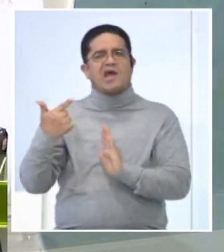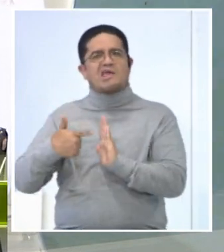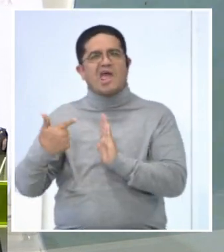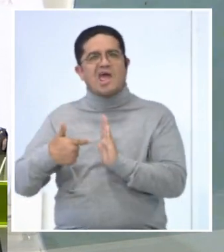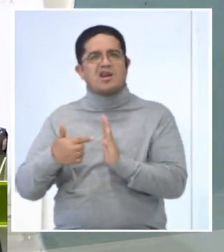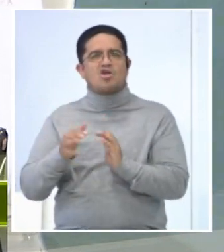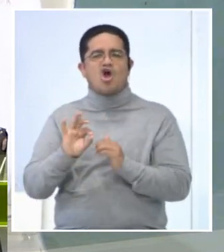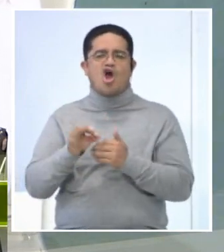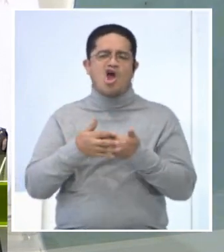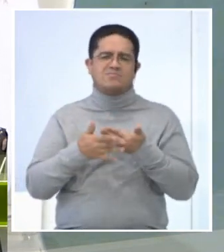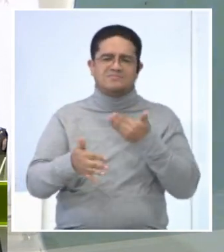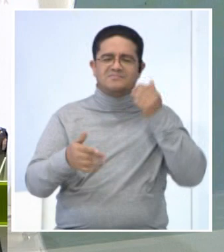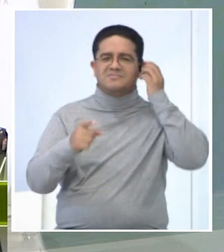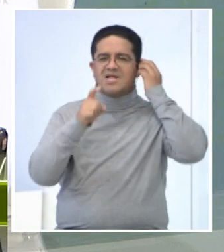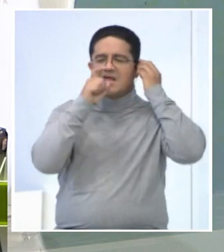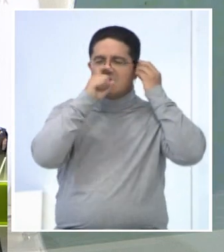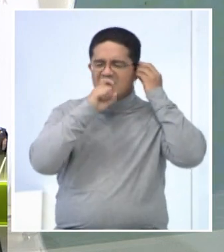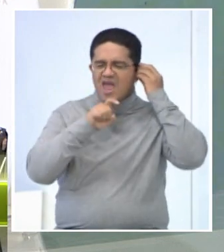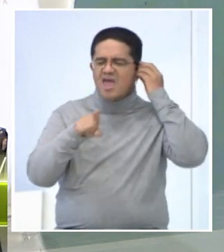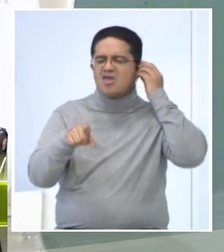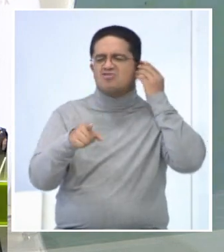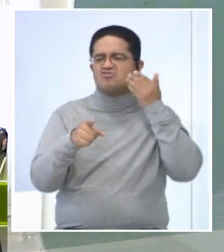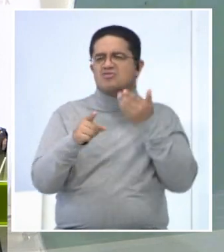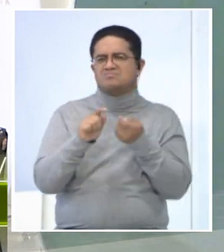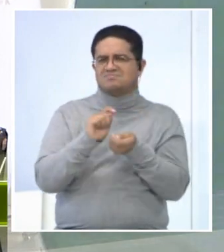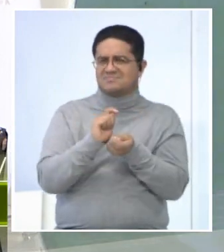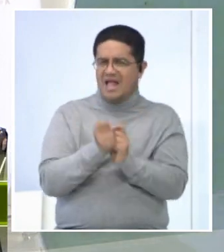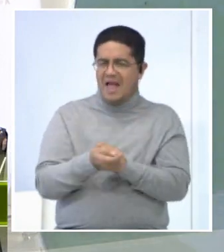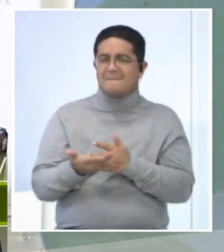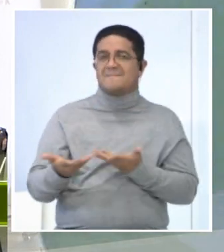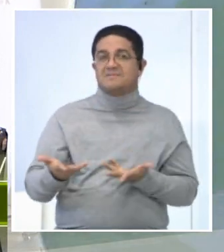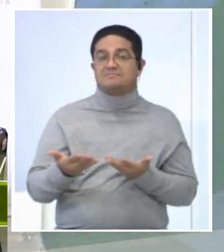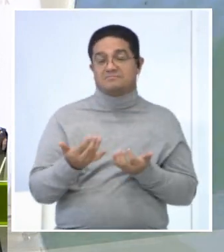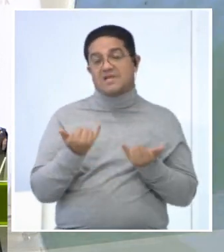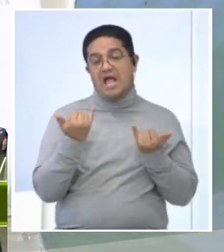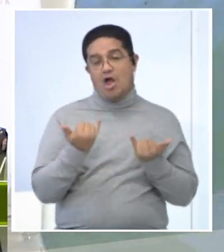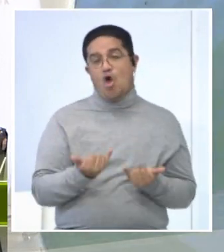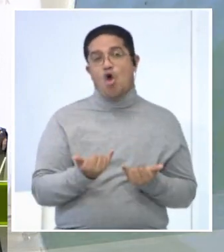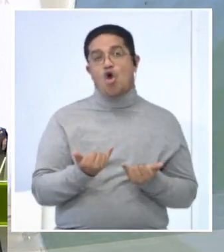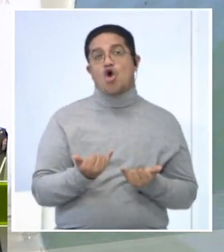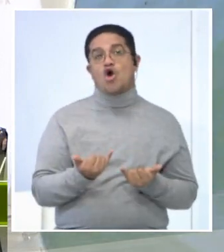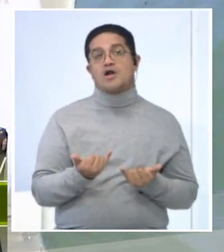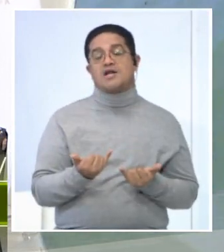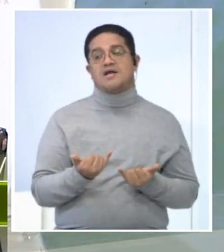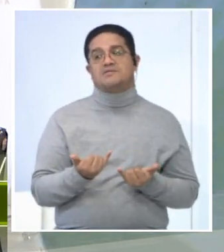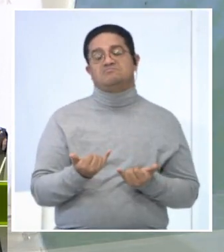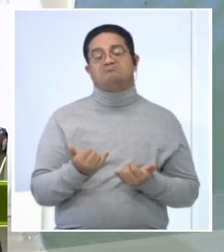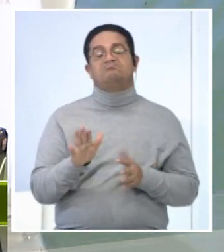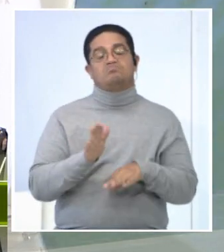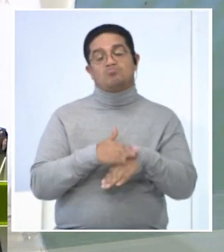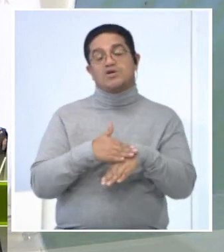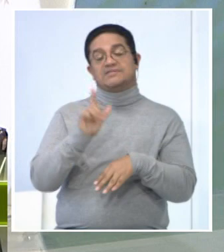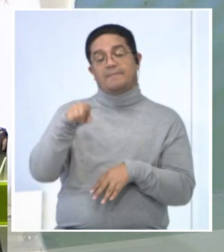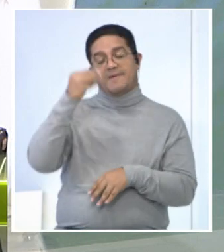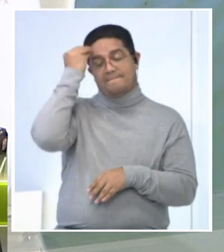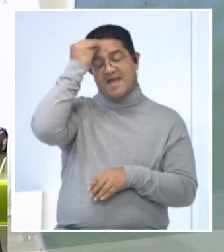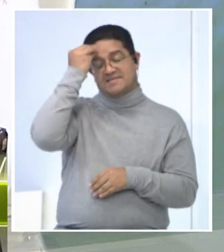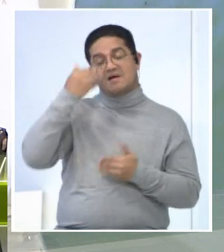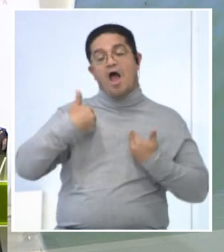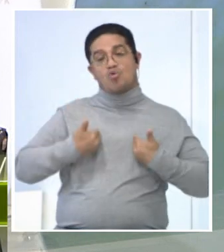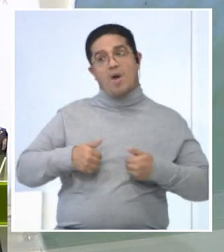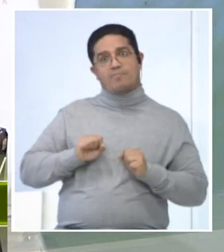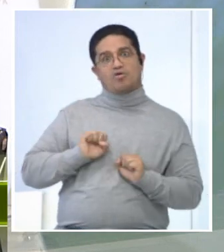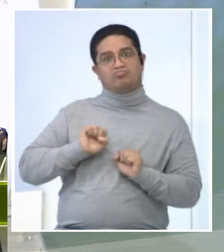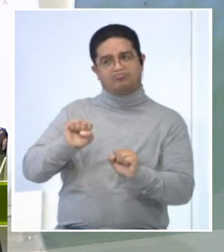años que han ido avanzando los tipos de materiales, incluso se habla de que puede haber un rechazo de esta prótesis, entonces ¿cómo buscar el